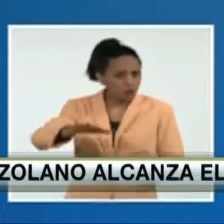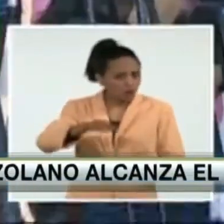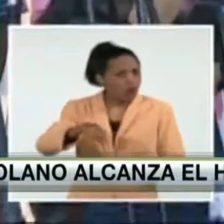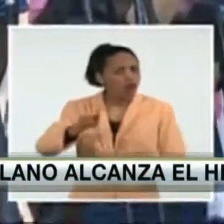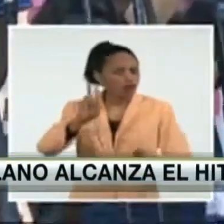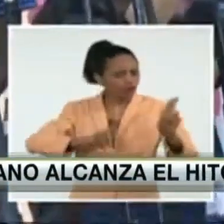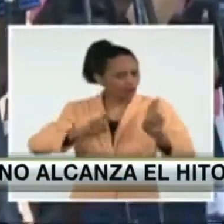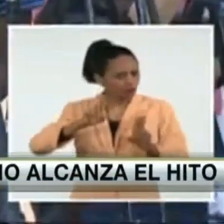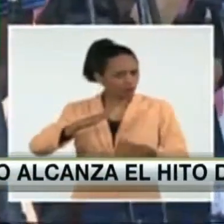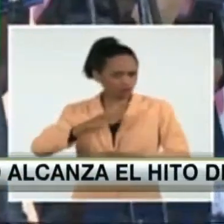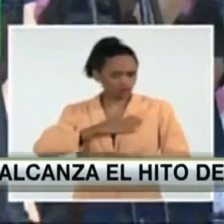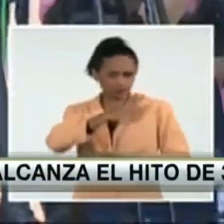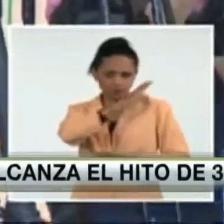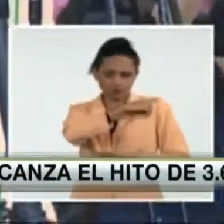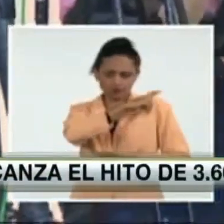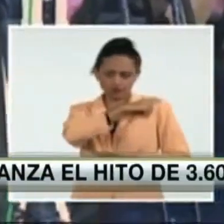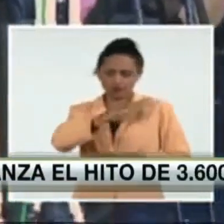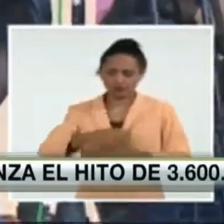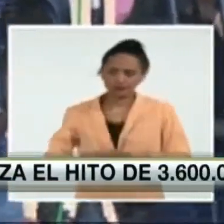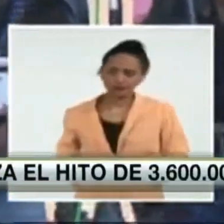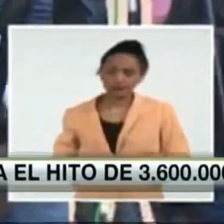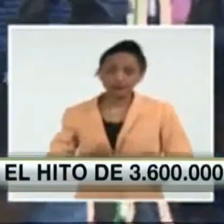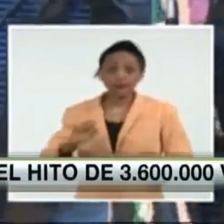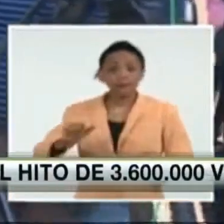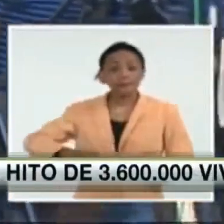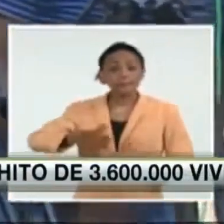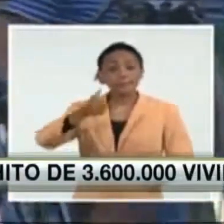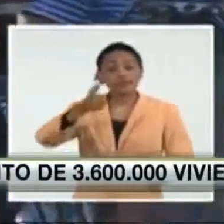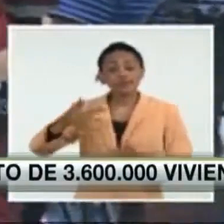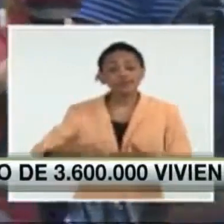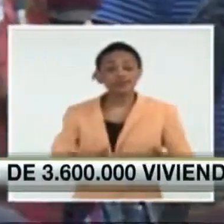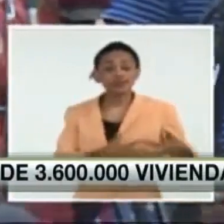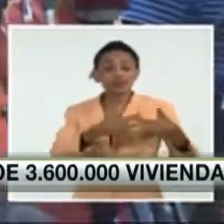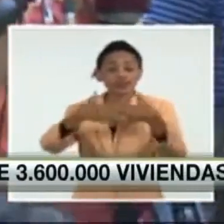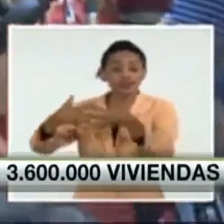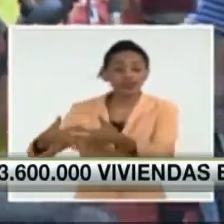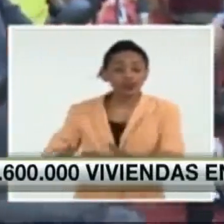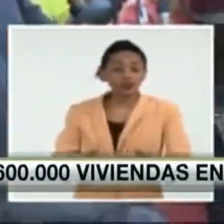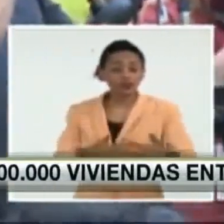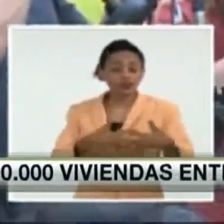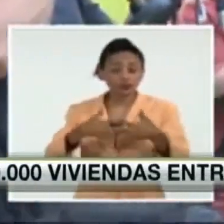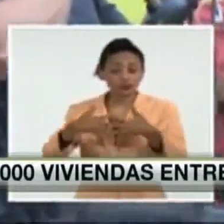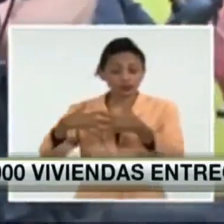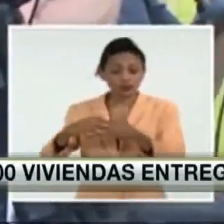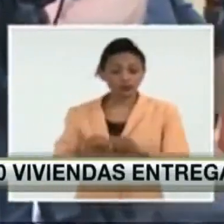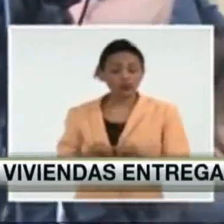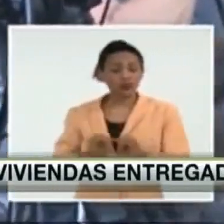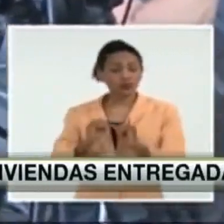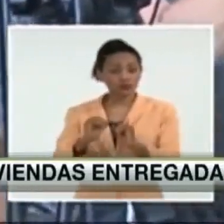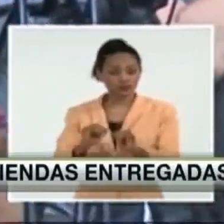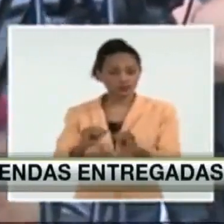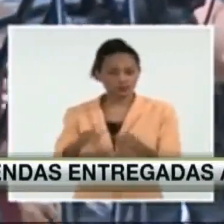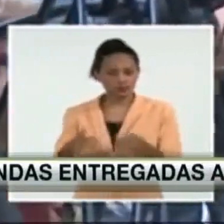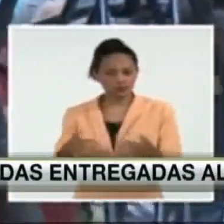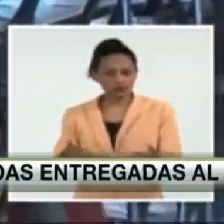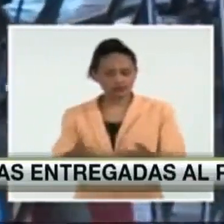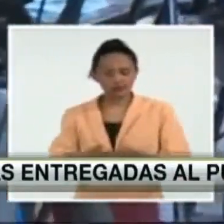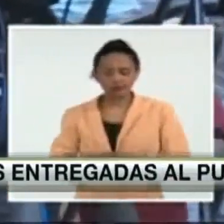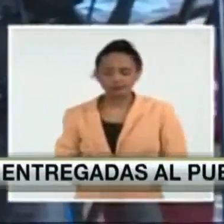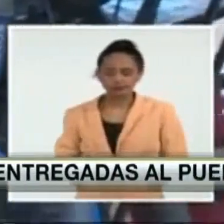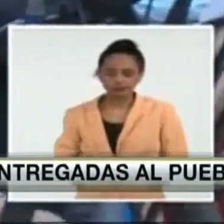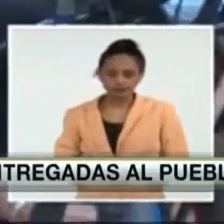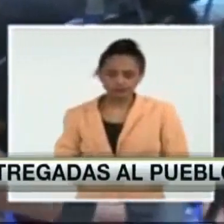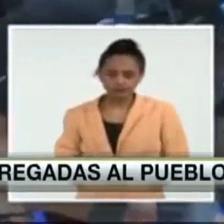El presidente de los Estados Unidos anuncia que continuará las sanciones contra